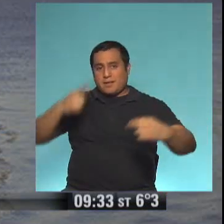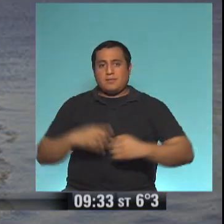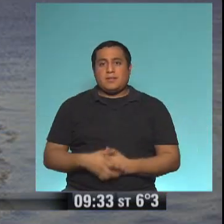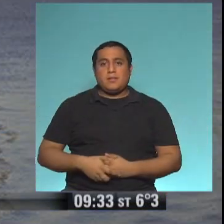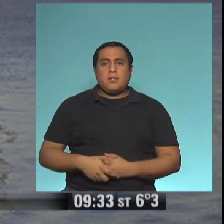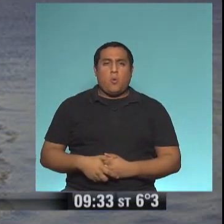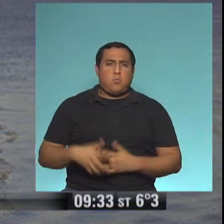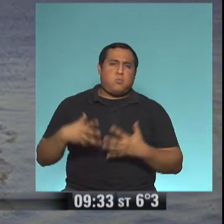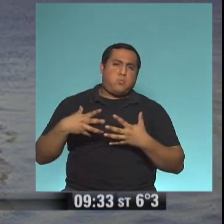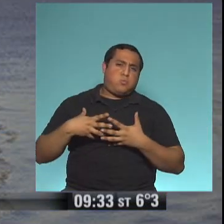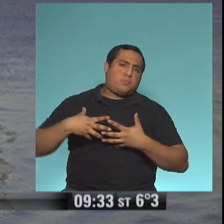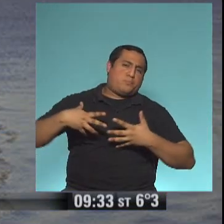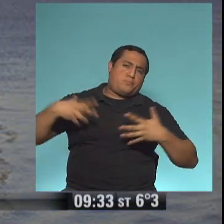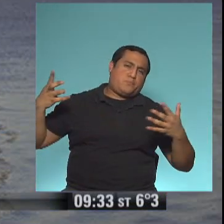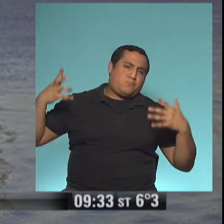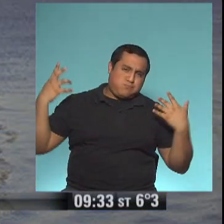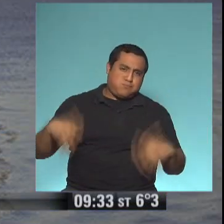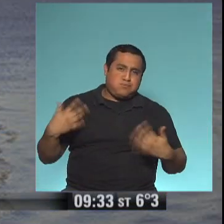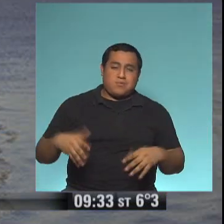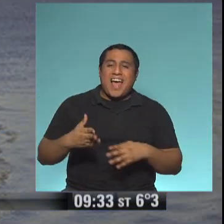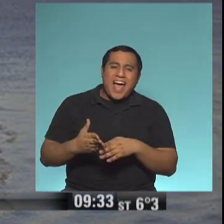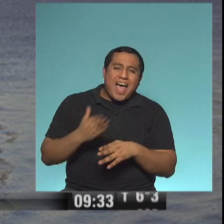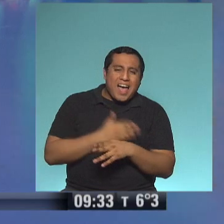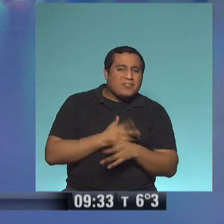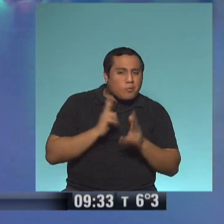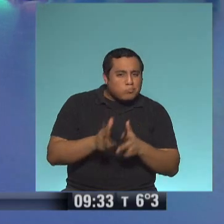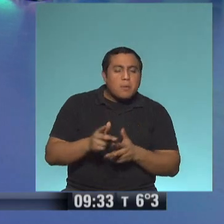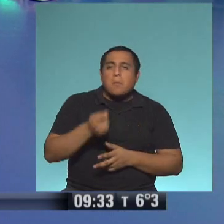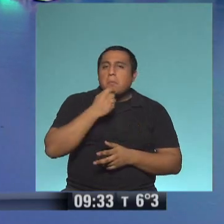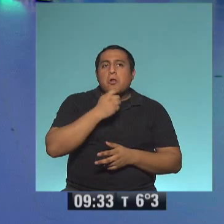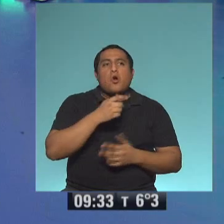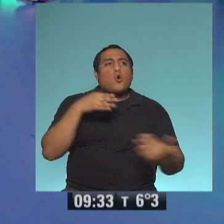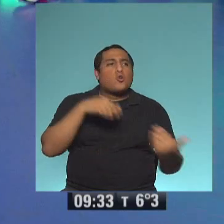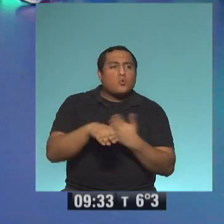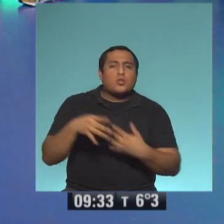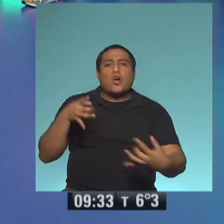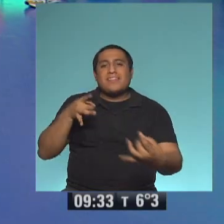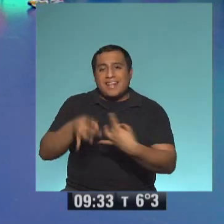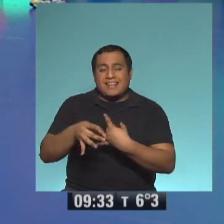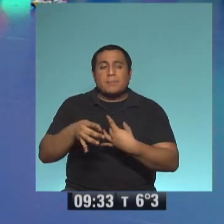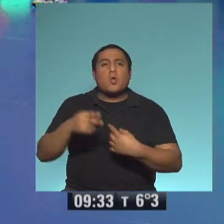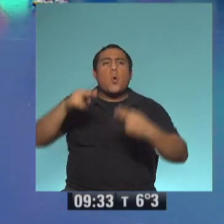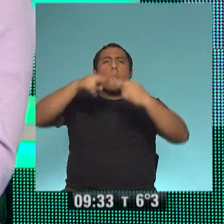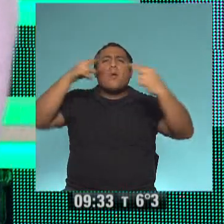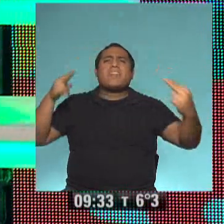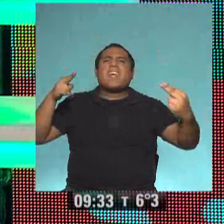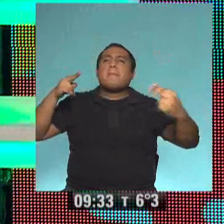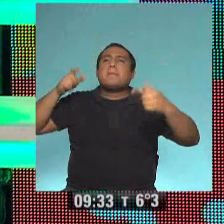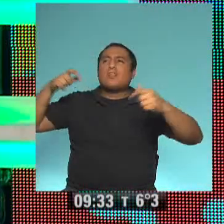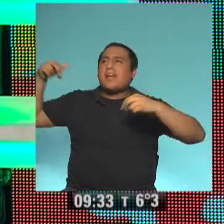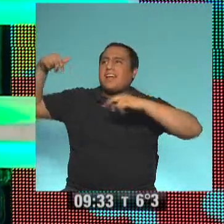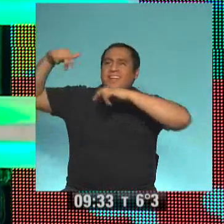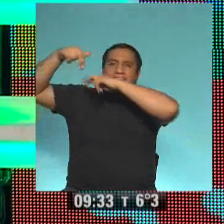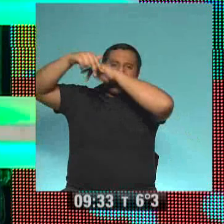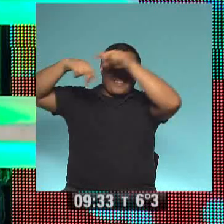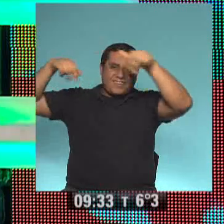es enorme. Los puentes que decíamos antes, por los que pasamos cuando hay una ruta o las vías, son los puentes peatonales. Sí. Por eso es que somos